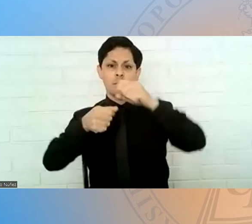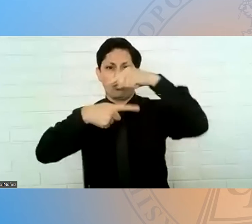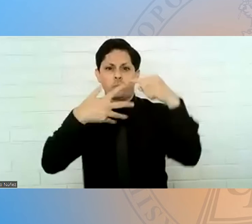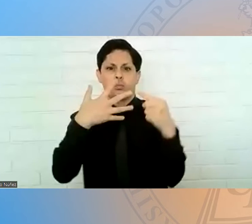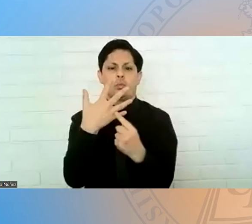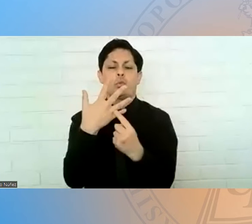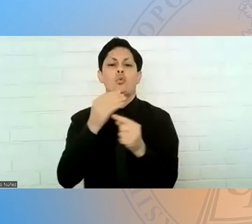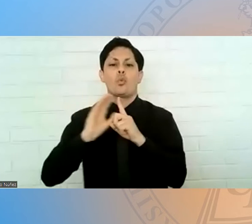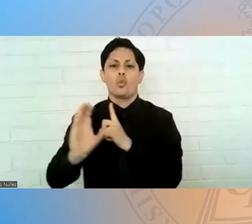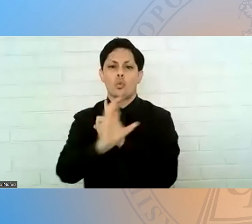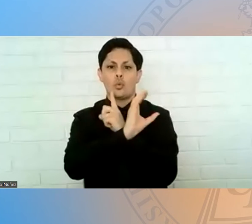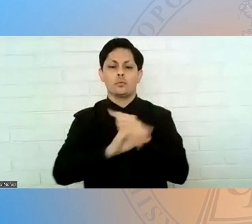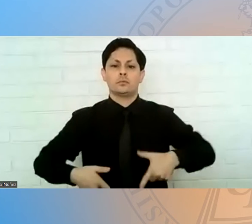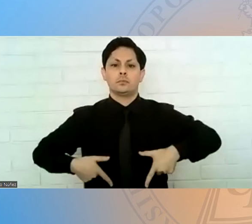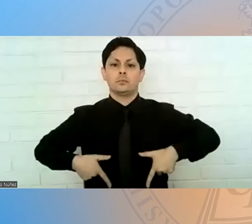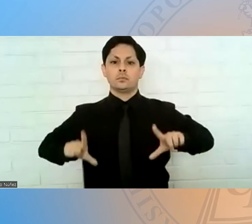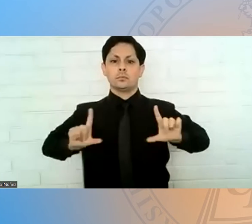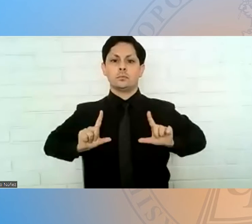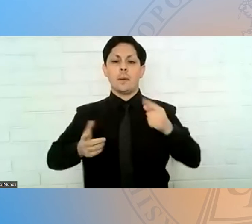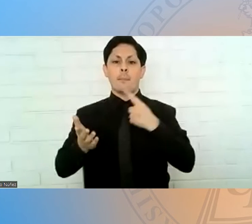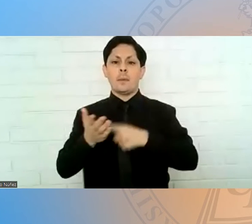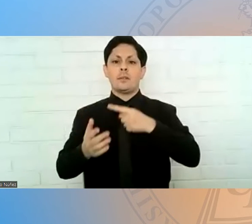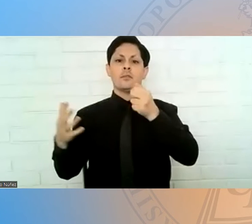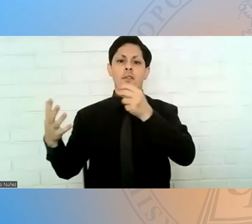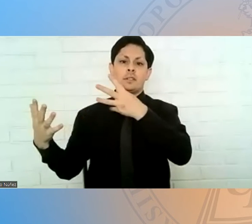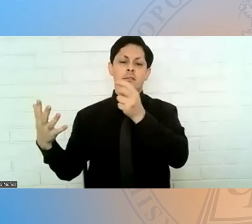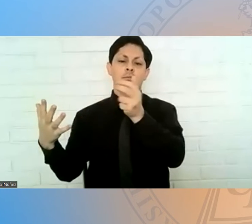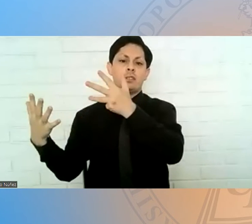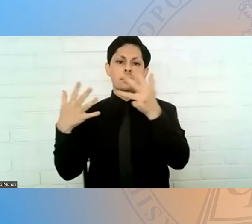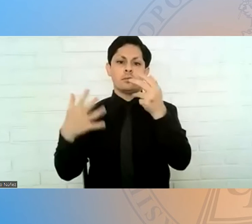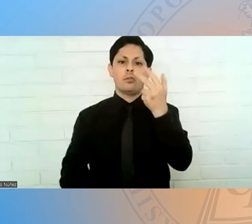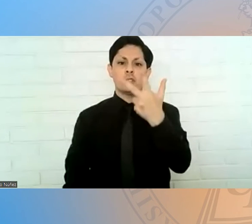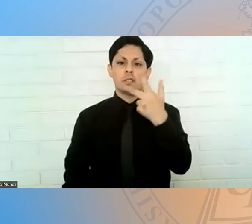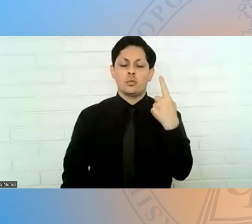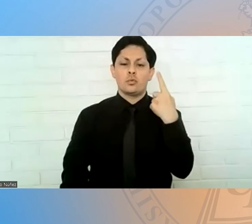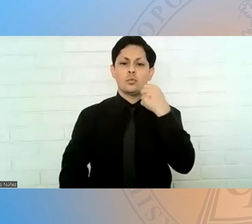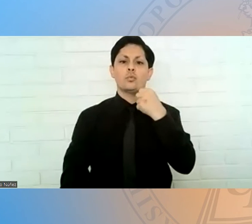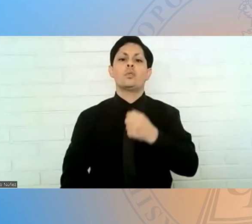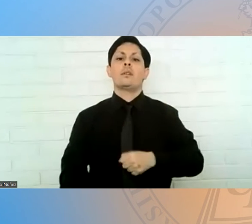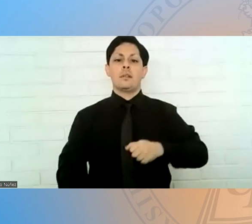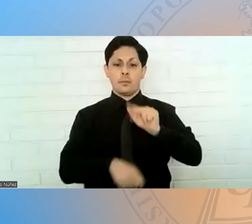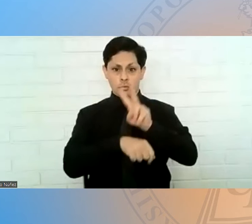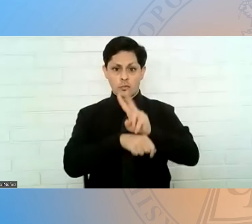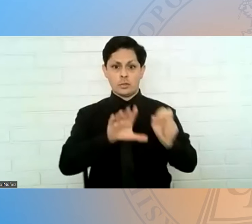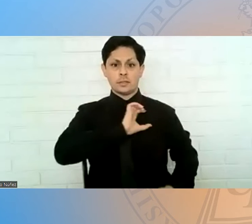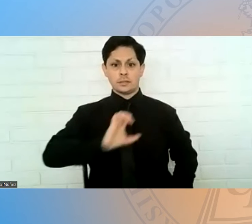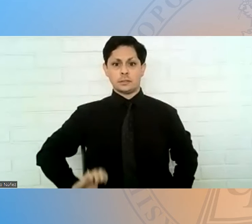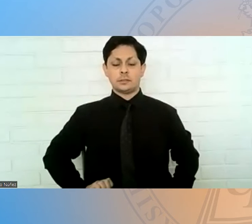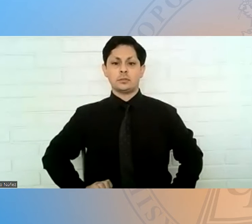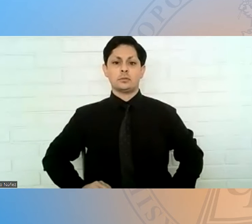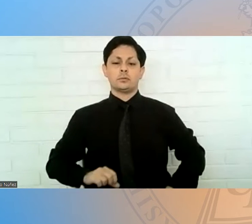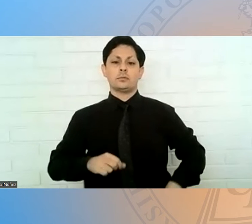Se tituló en el año 1981 como profesora de Estado en Educación Diferencial, con mención